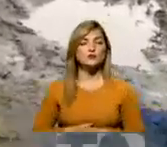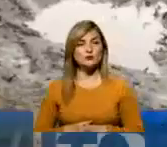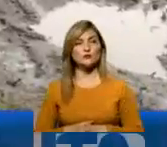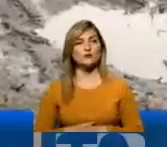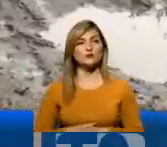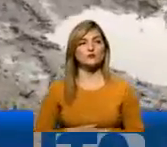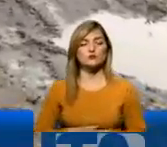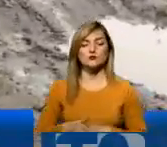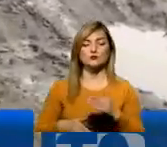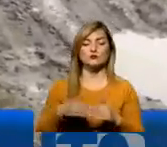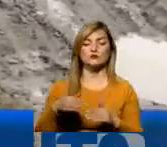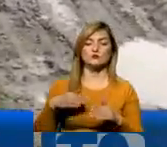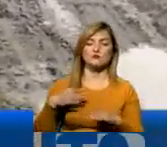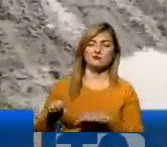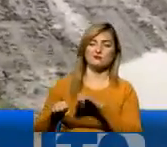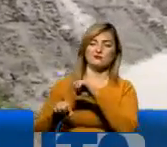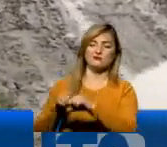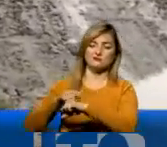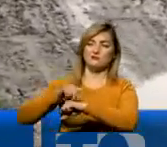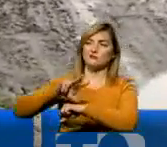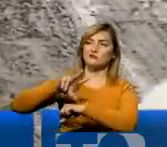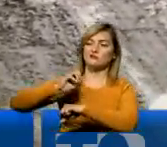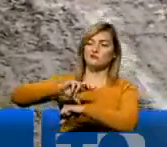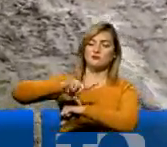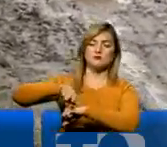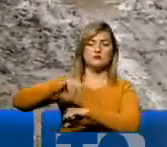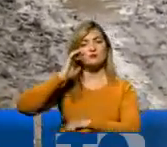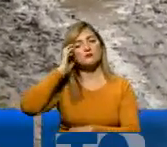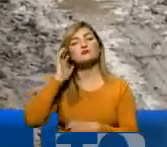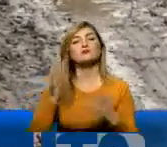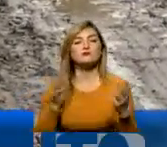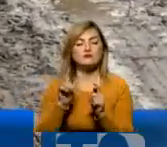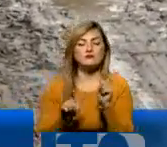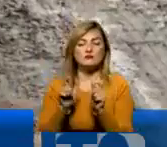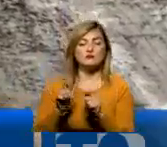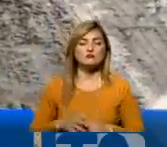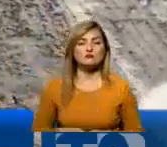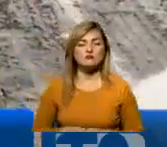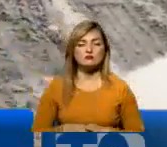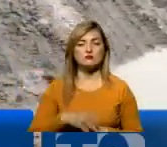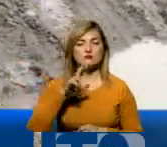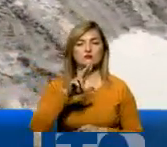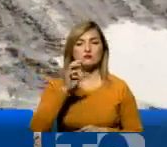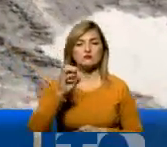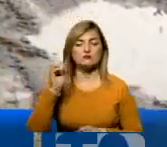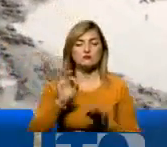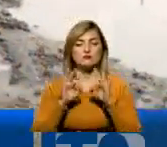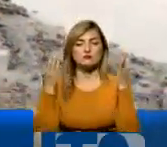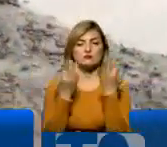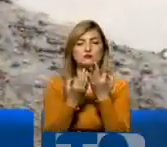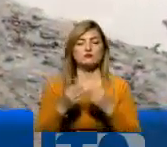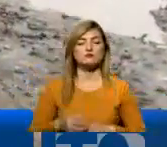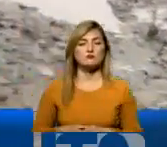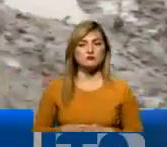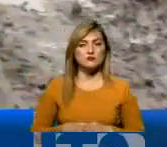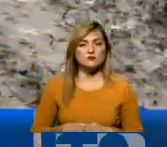debe subir alrededor de media hora. La preocupación persiste entre los moradores, ya que son 300 familias afectadas